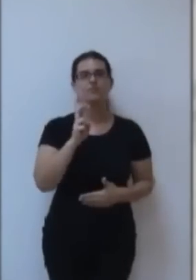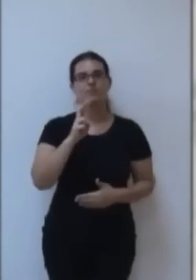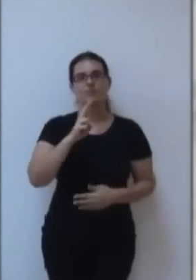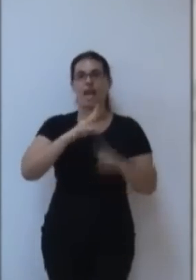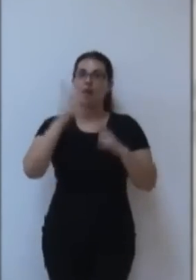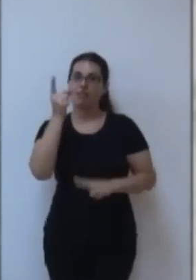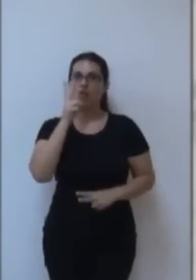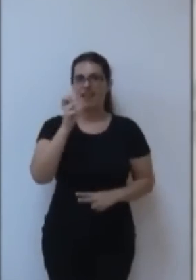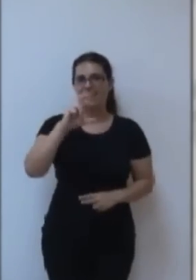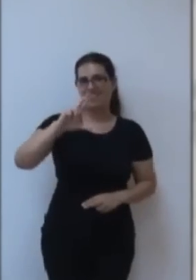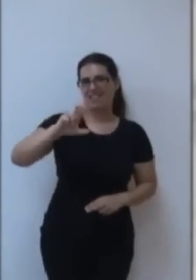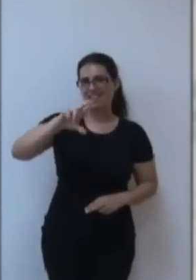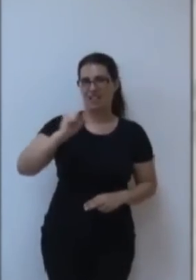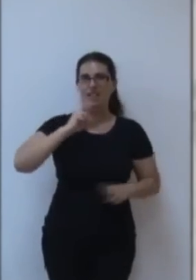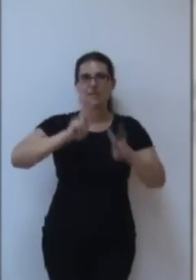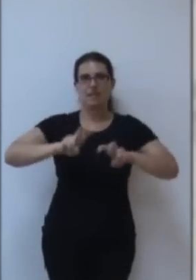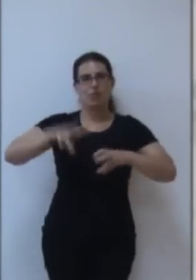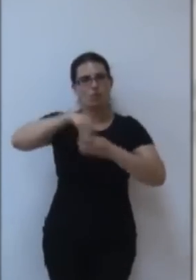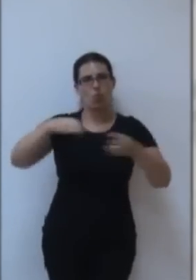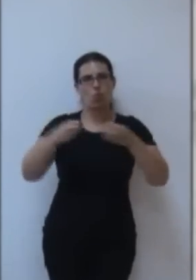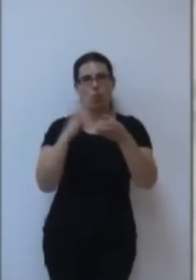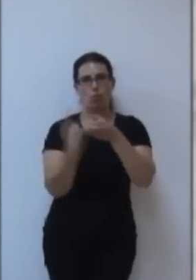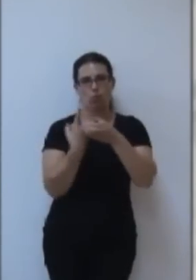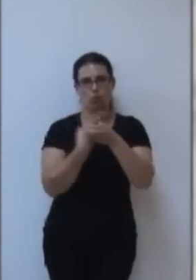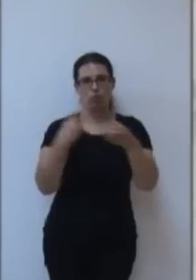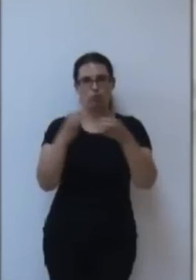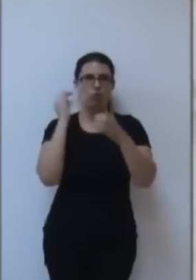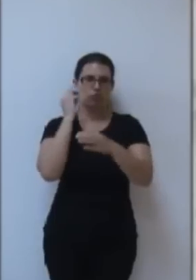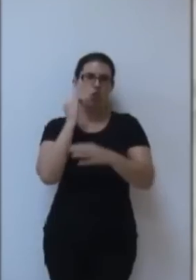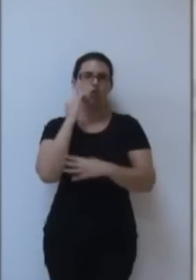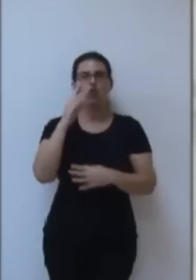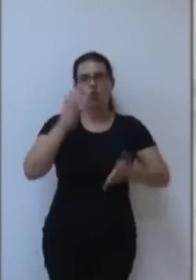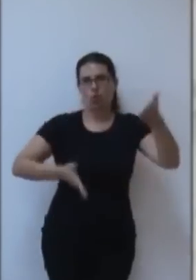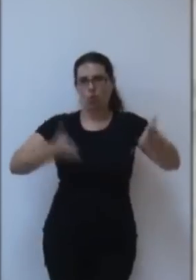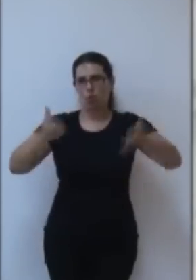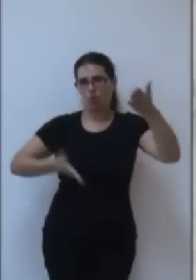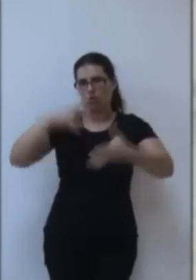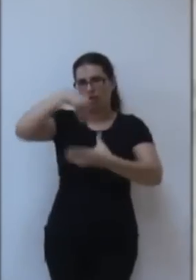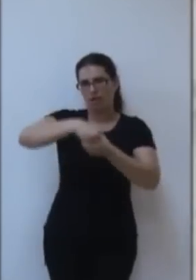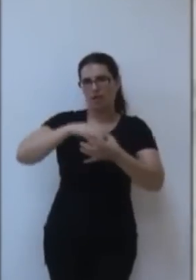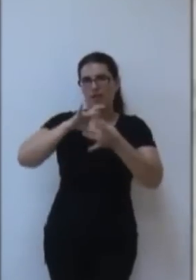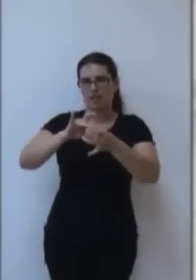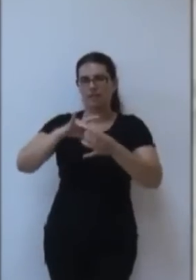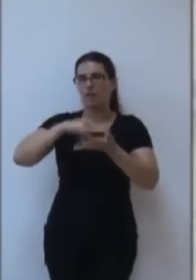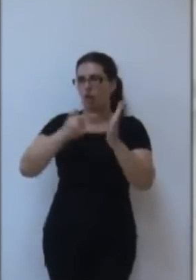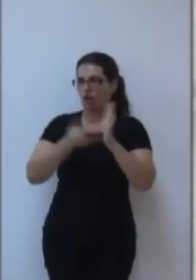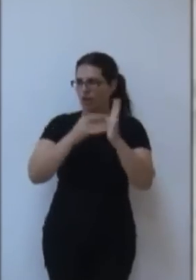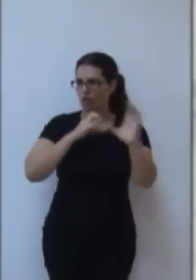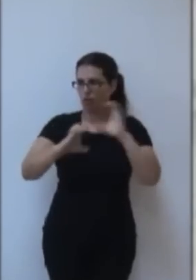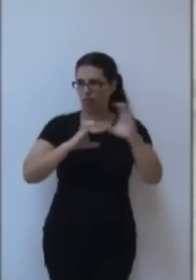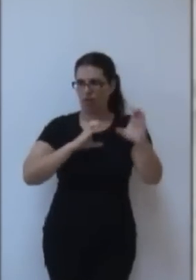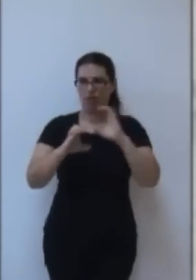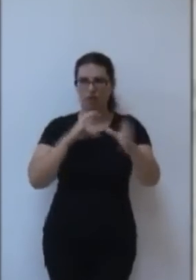Herrera es investigador del Grupo de Autismo del Instituto de Robótica y Tecnología de la Información y las Comunicaciones en la